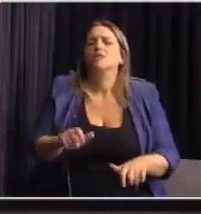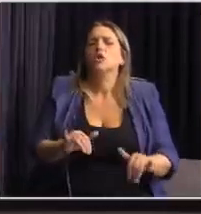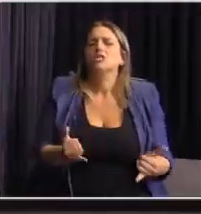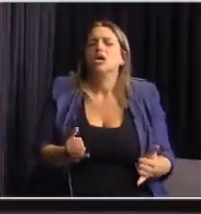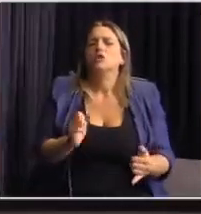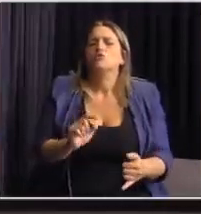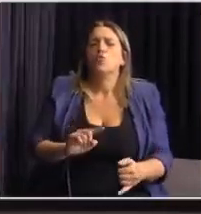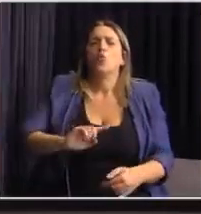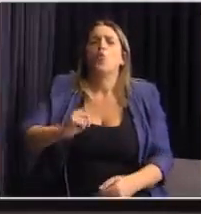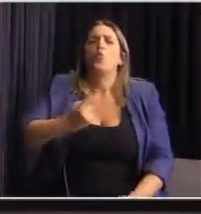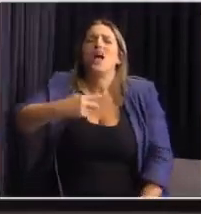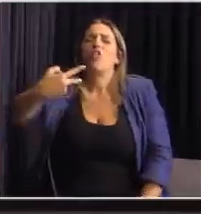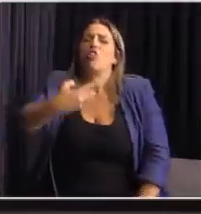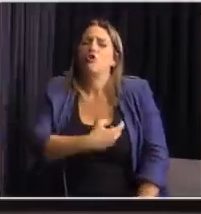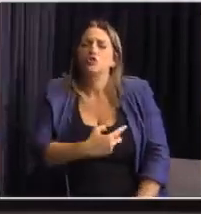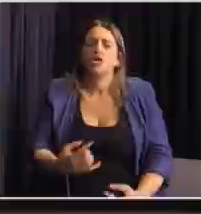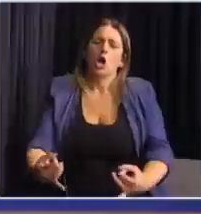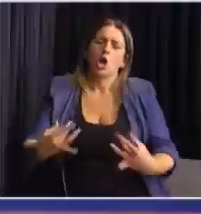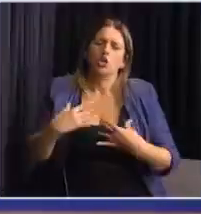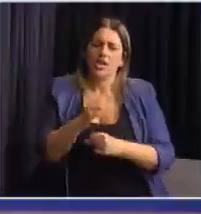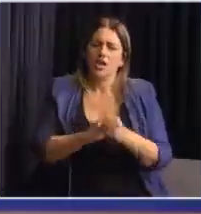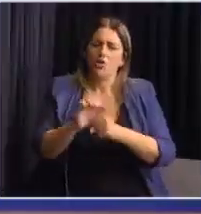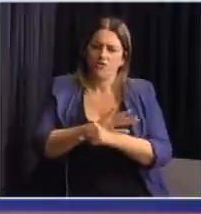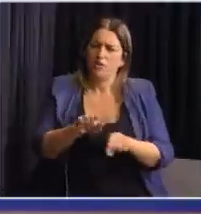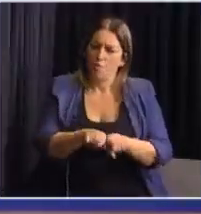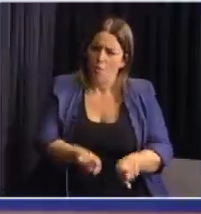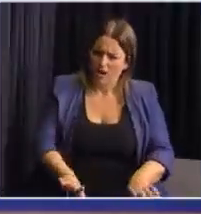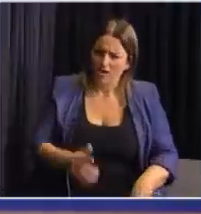adquirido ya una dosis contrajeron el coronavirus. Muchas gracias.